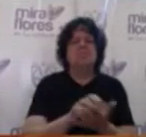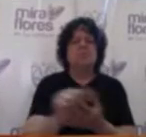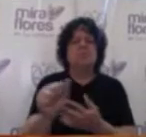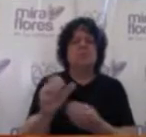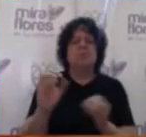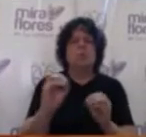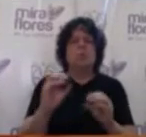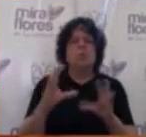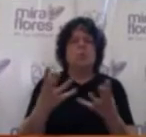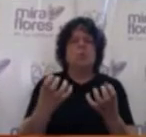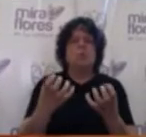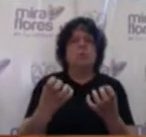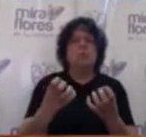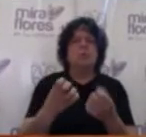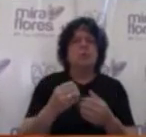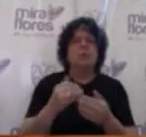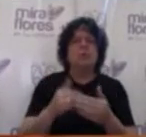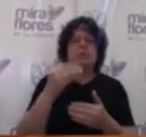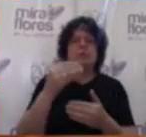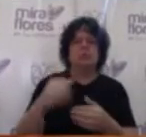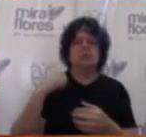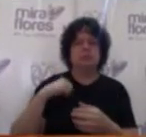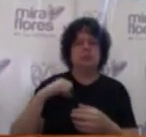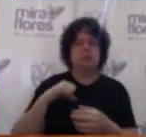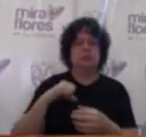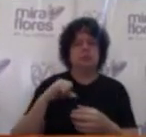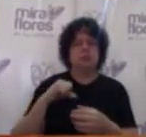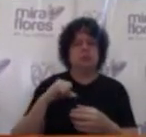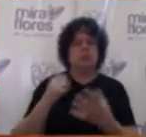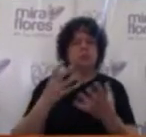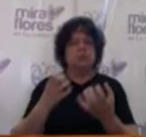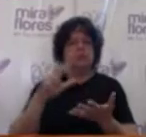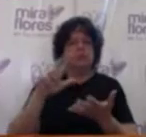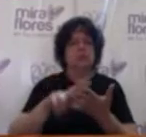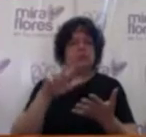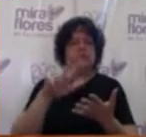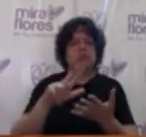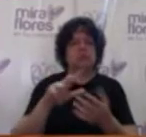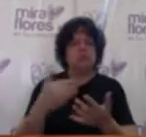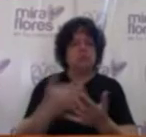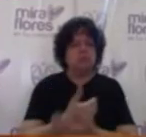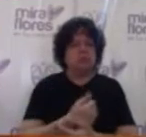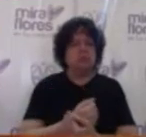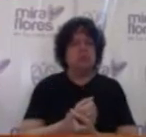gestión el que tenga la potestad de aprobarla o